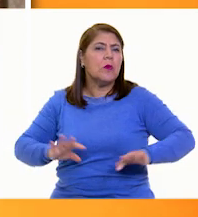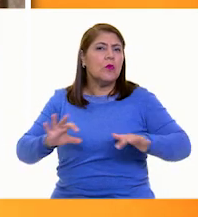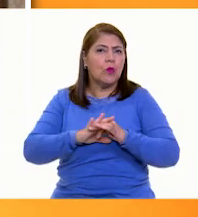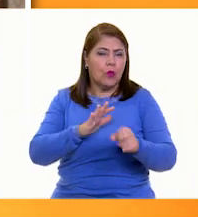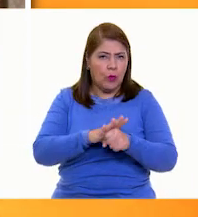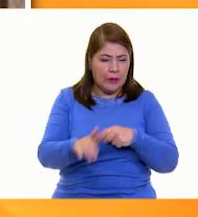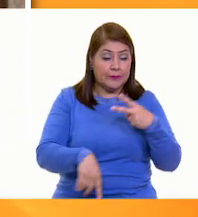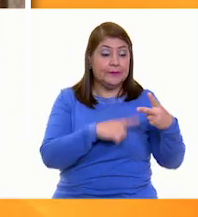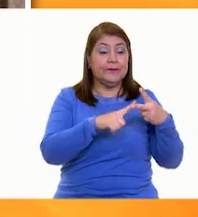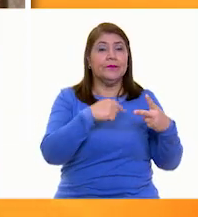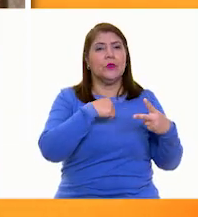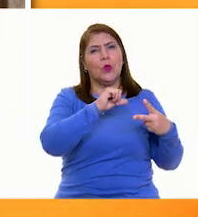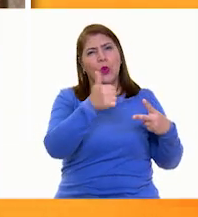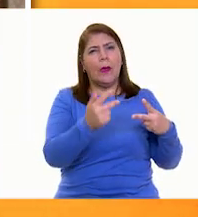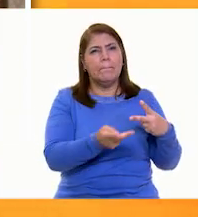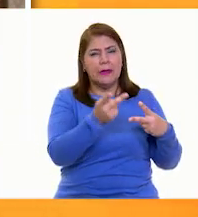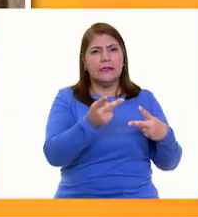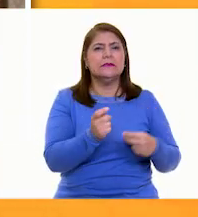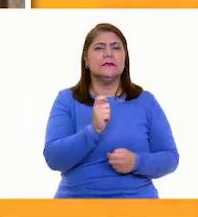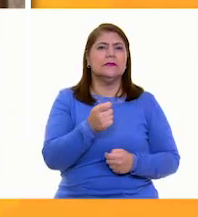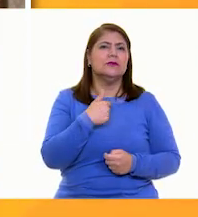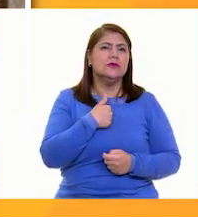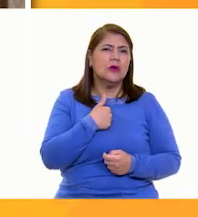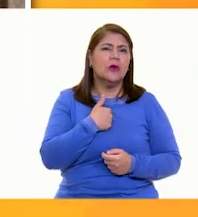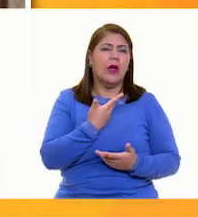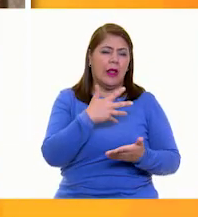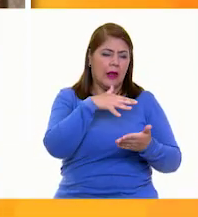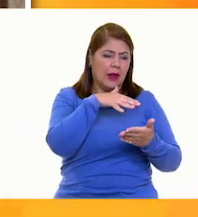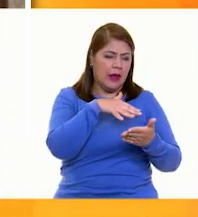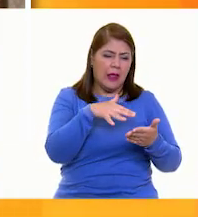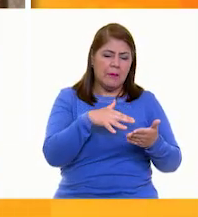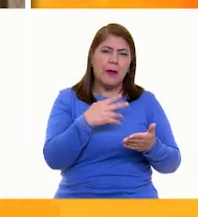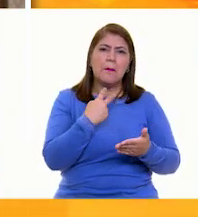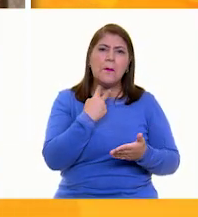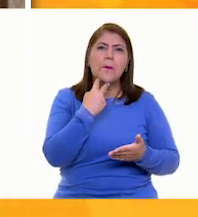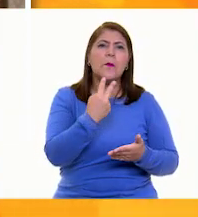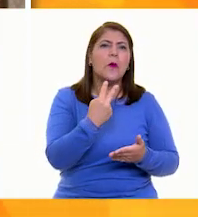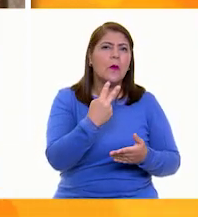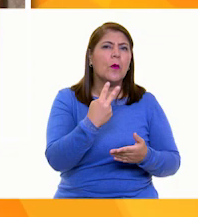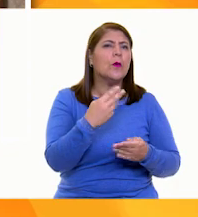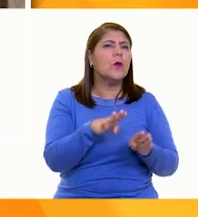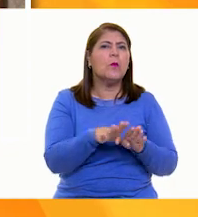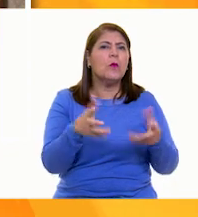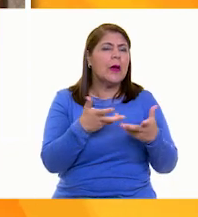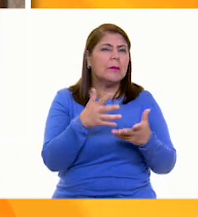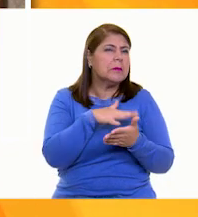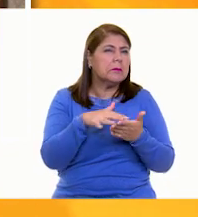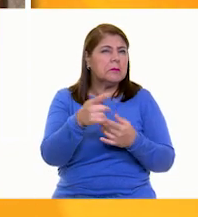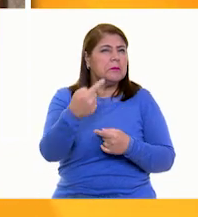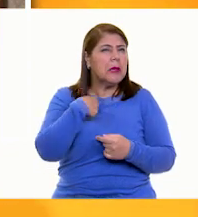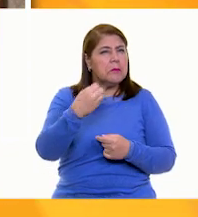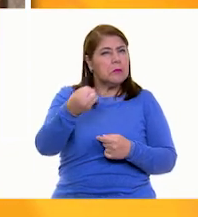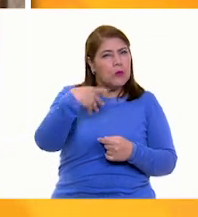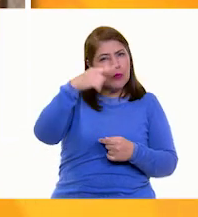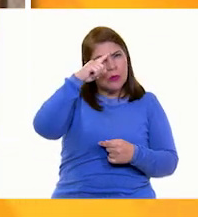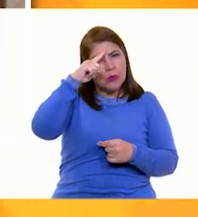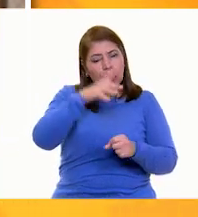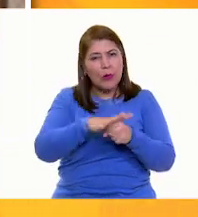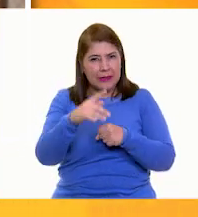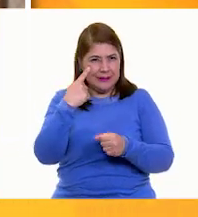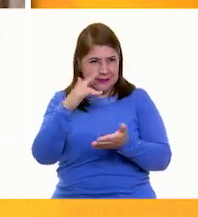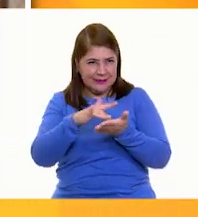otra pregunta y quisiera saber, ¿cómo puedo realizar la lectura en voz alta? Gracias. Gracias.